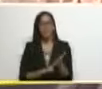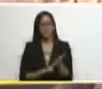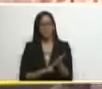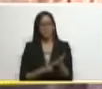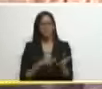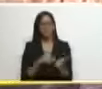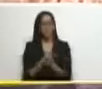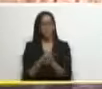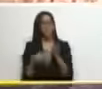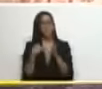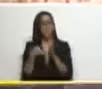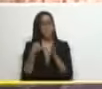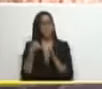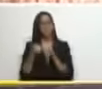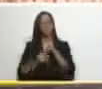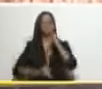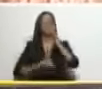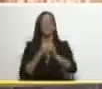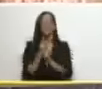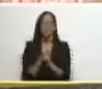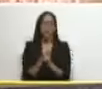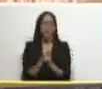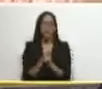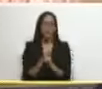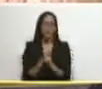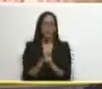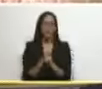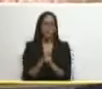sobre esos organismos internacionales.